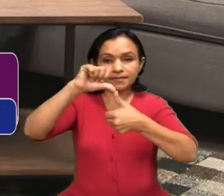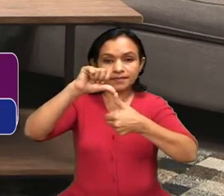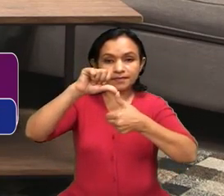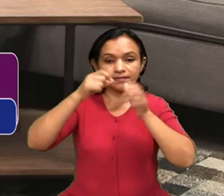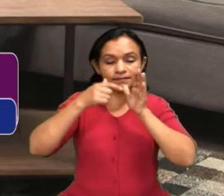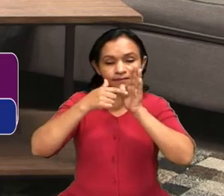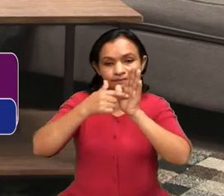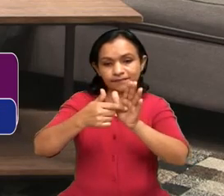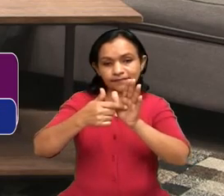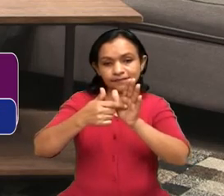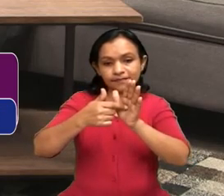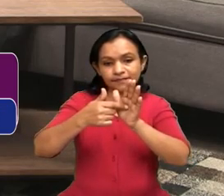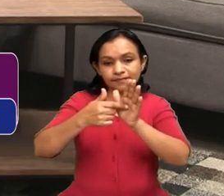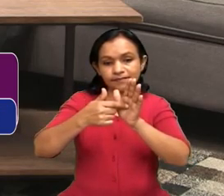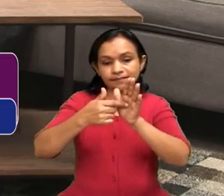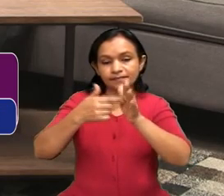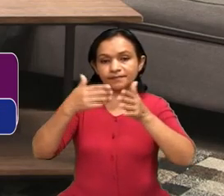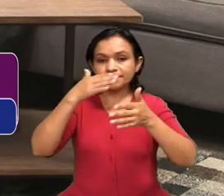de la revolución nicaragüense,